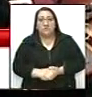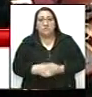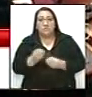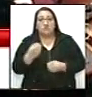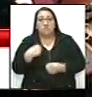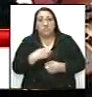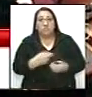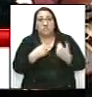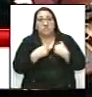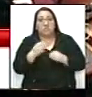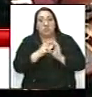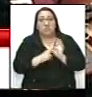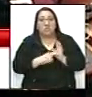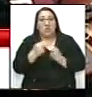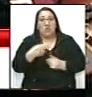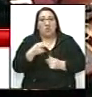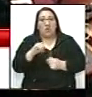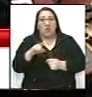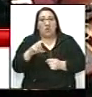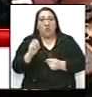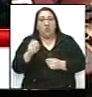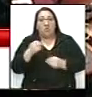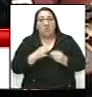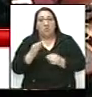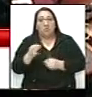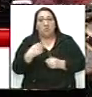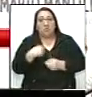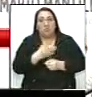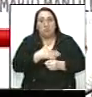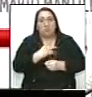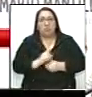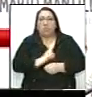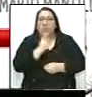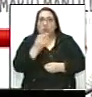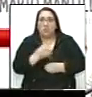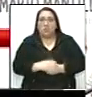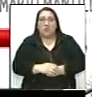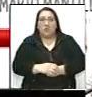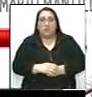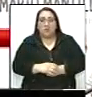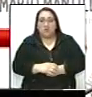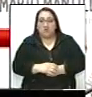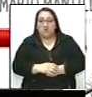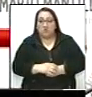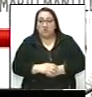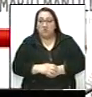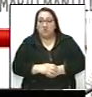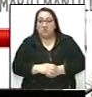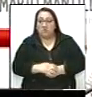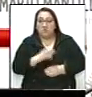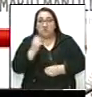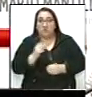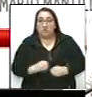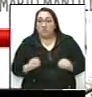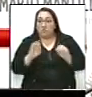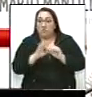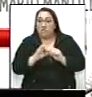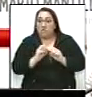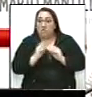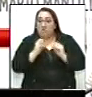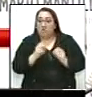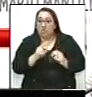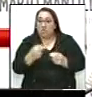representante de la región Huánuco y como provincianos, a mucho orgullo, presidenta, creo, es la oportunidad de hacer respetar